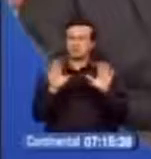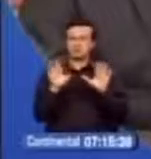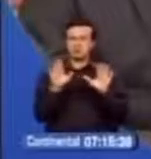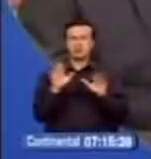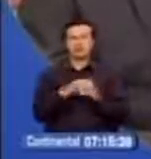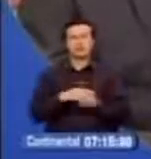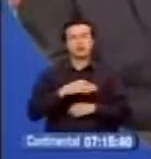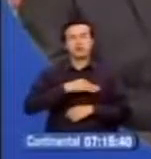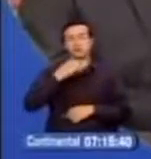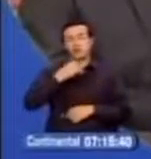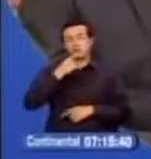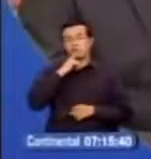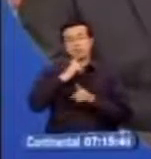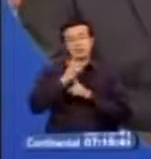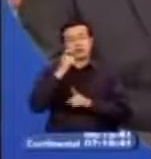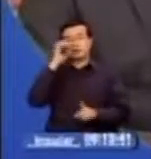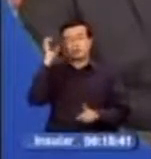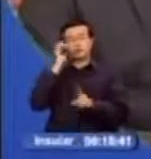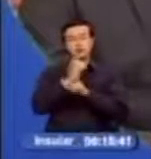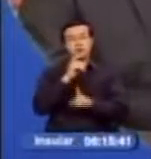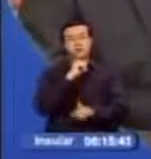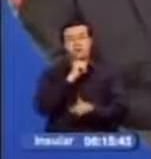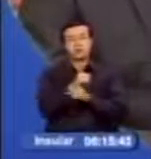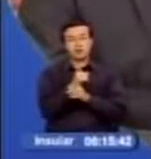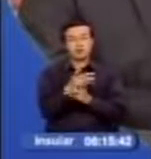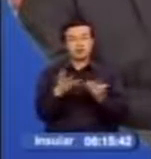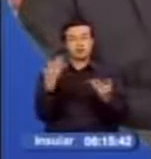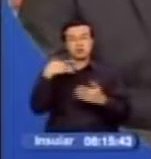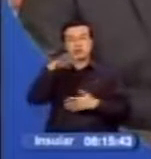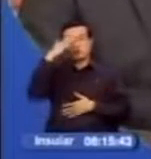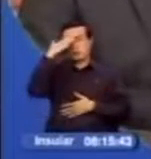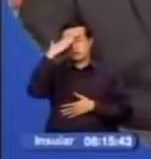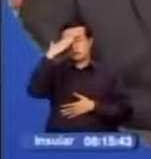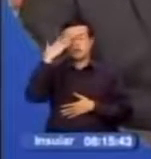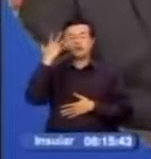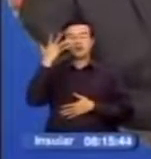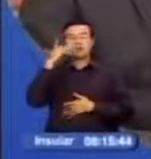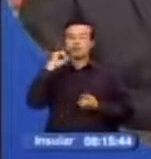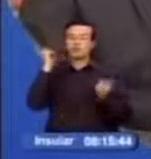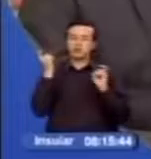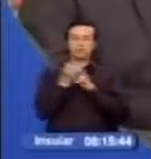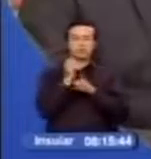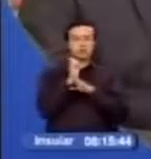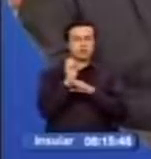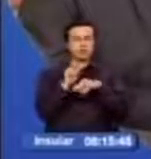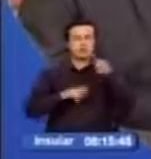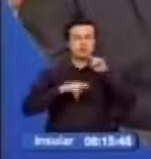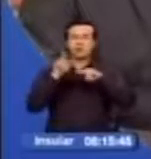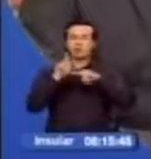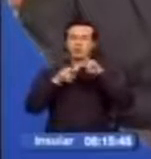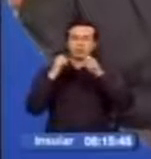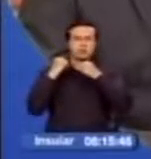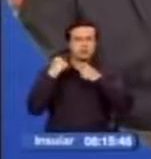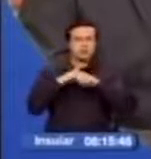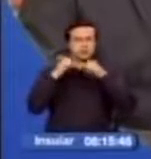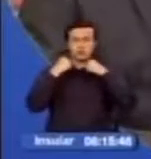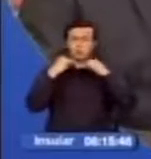tengo que ser crítico en este aspecto, queridos amigos, porque sabemos que estamos construyendo un cambio en nuestro país y que este duro golpe que nos ha